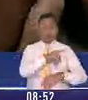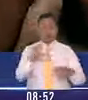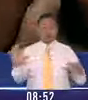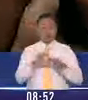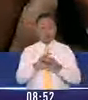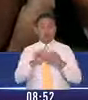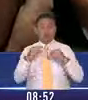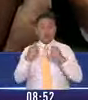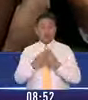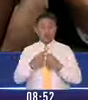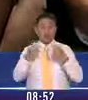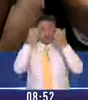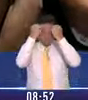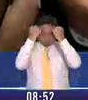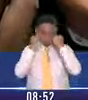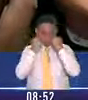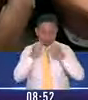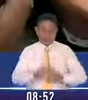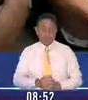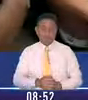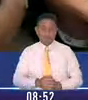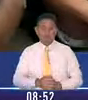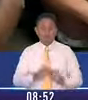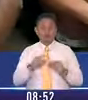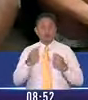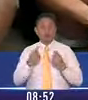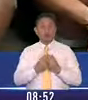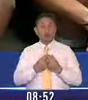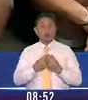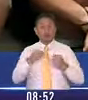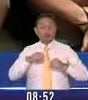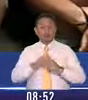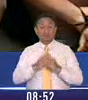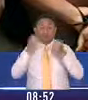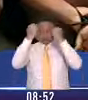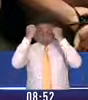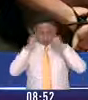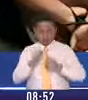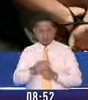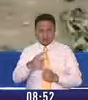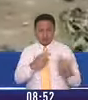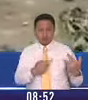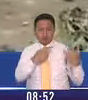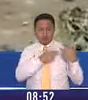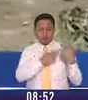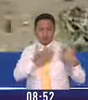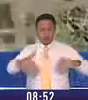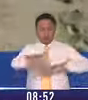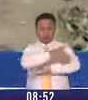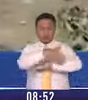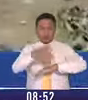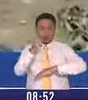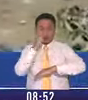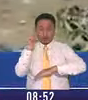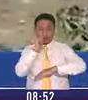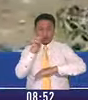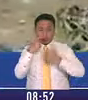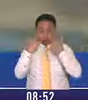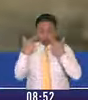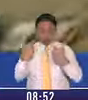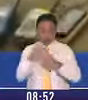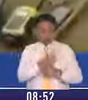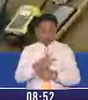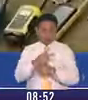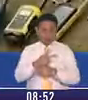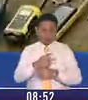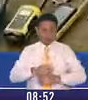al Frente Oliver Sinisterra, un grupo revolucionario de las FARC que se encarga del control de las rutas del narcotráfico entre Ecuador